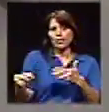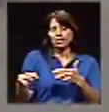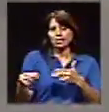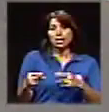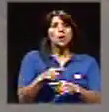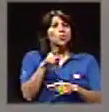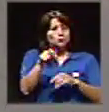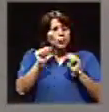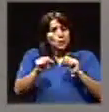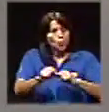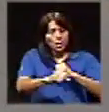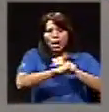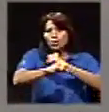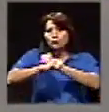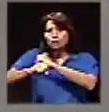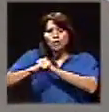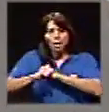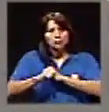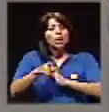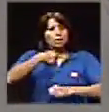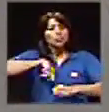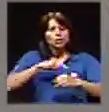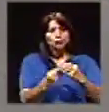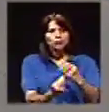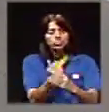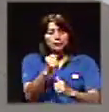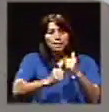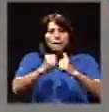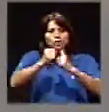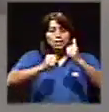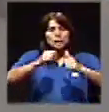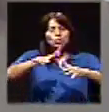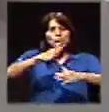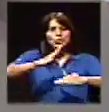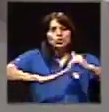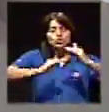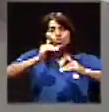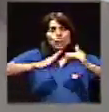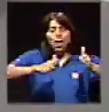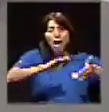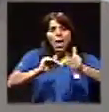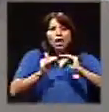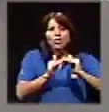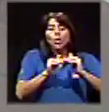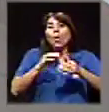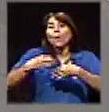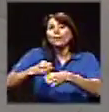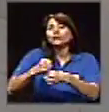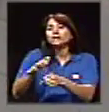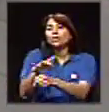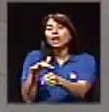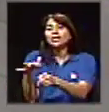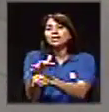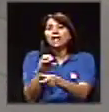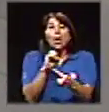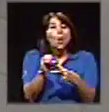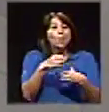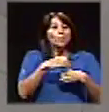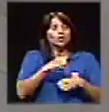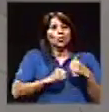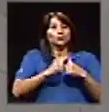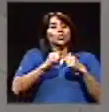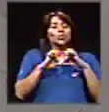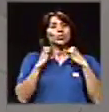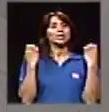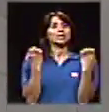tal ciudad o tal isla o tal estadio de 100,000 para 100,000 aficionados. Pero en Costa Rica